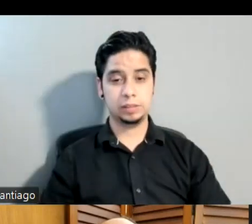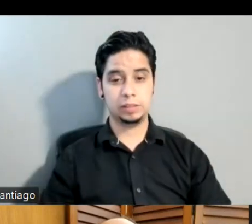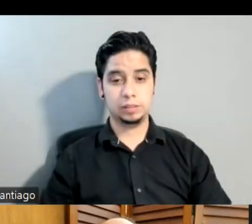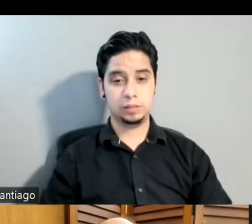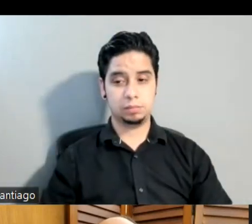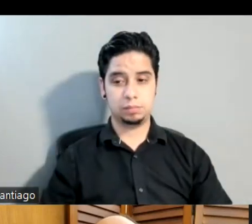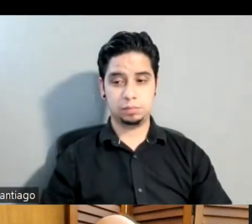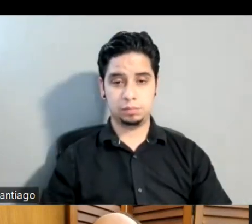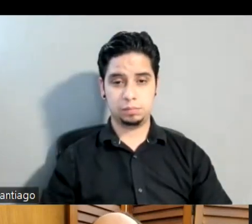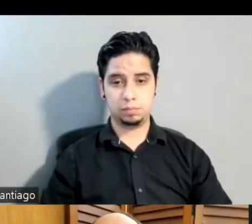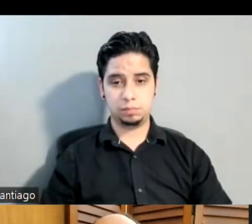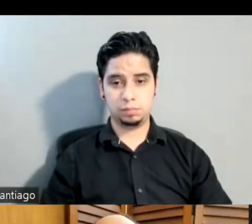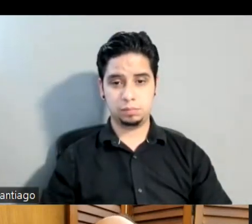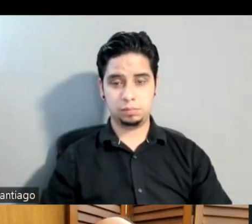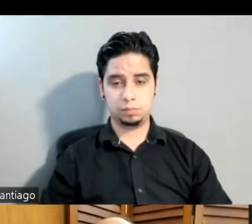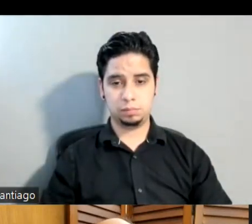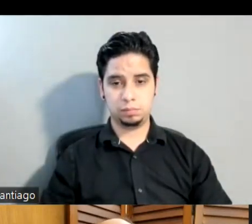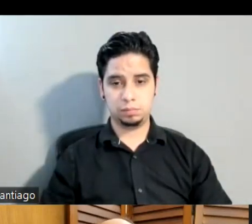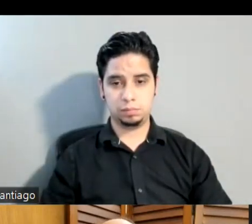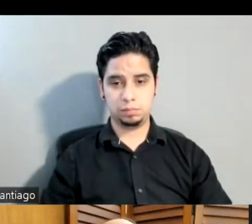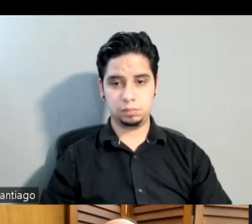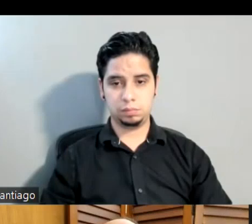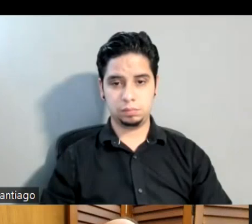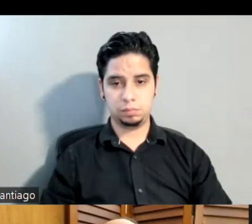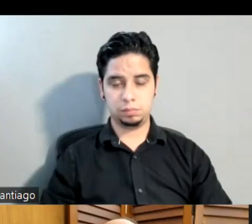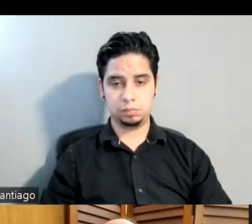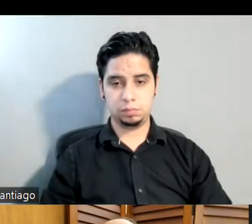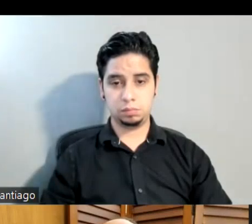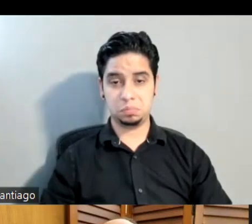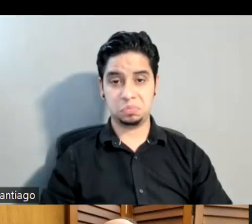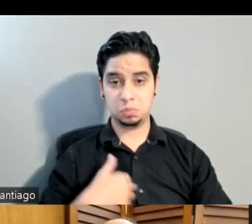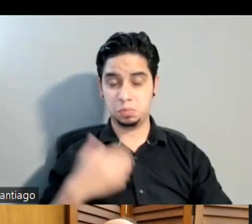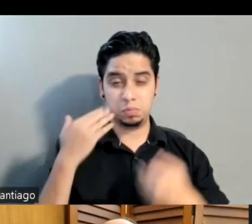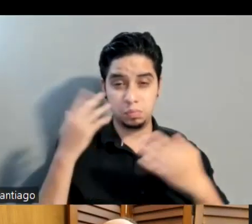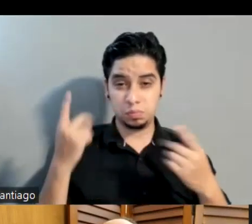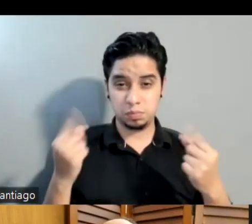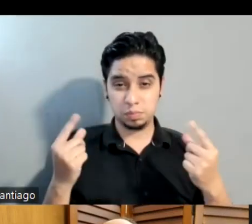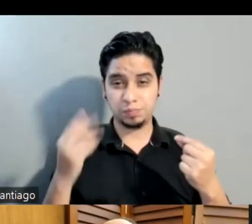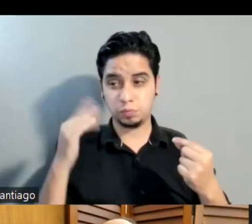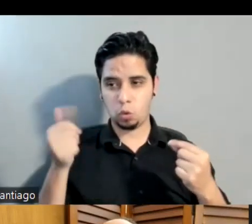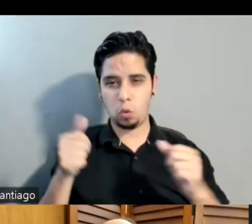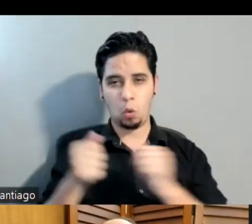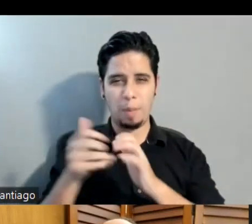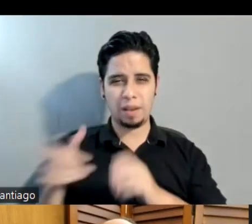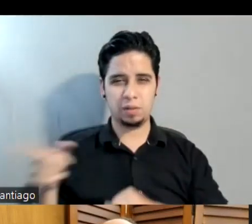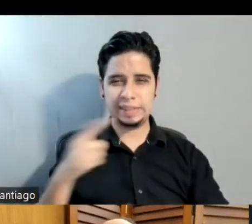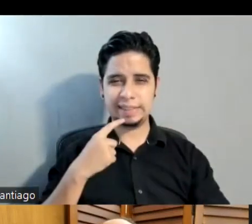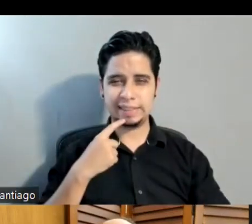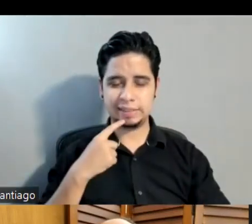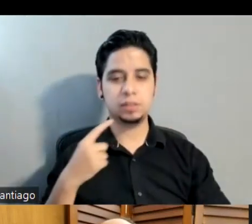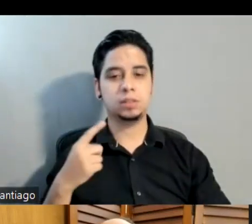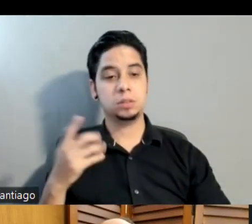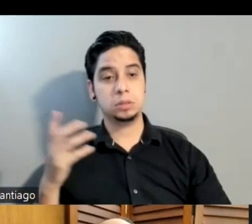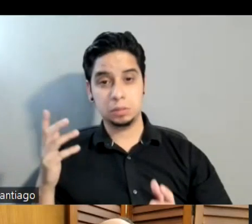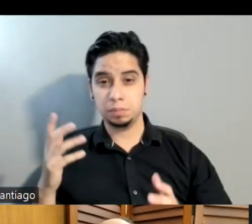yo digo, bueno, ¿qué voy a hacer? Porque otros compañeros me dijeron, bueno, estaba en unas funciones